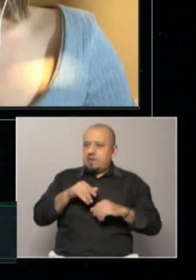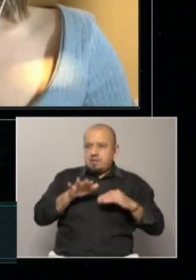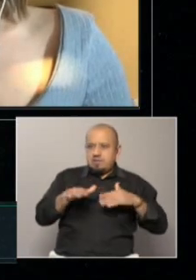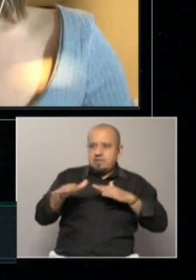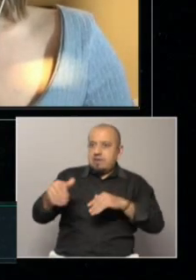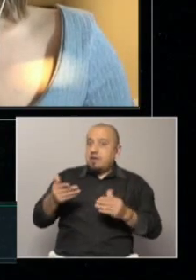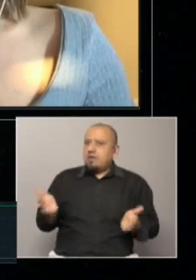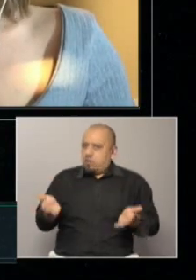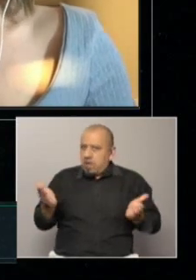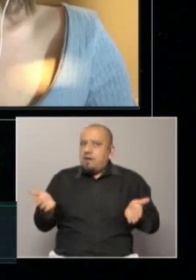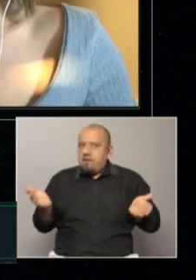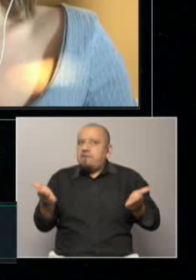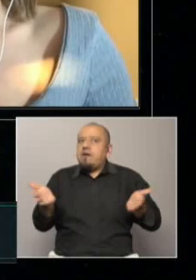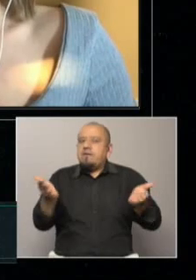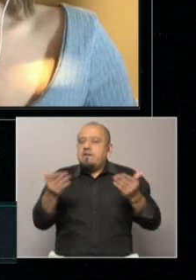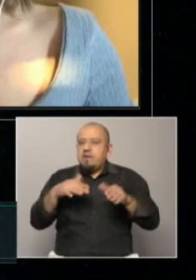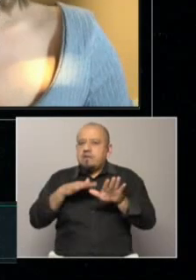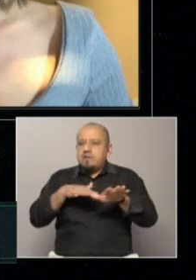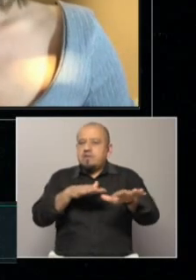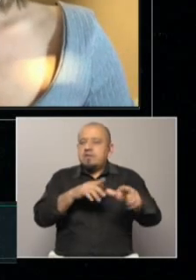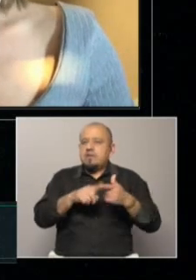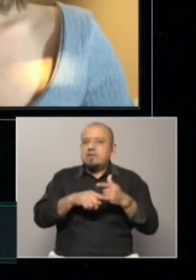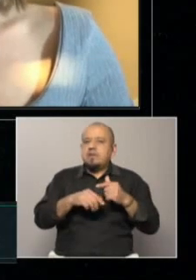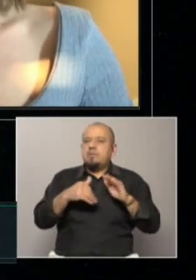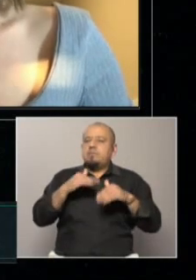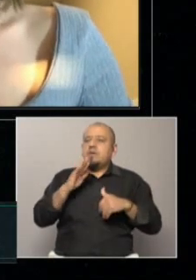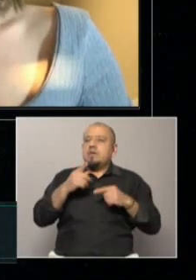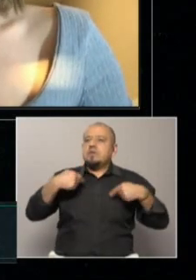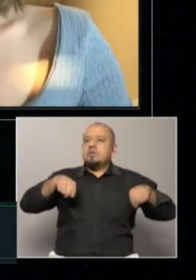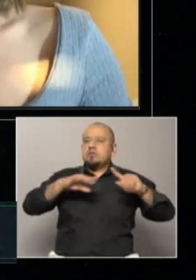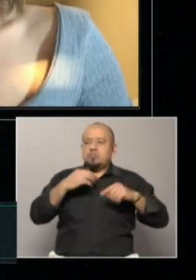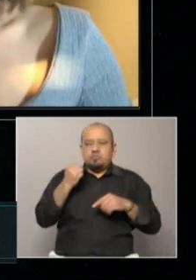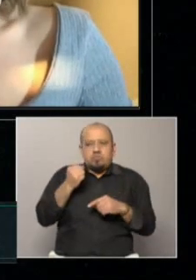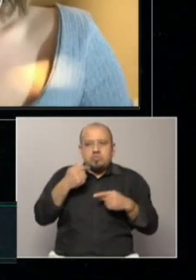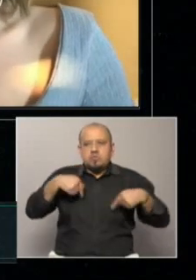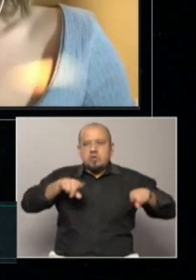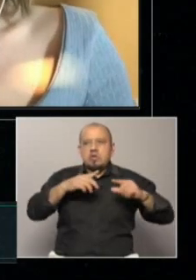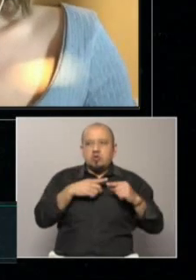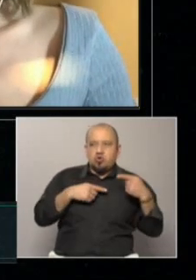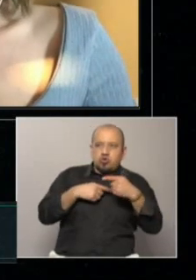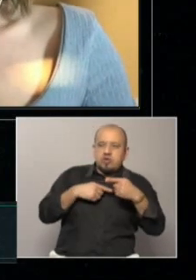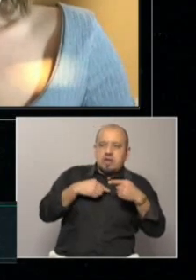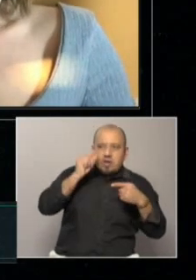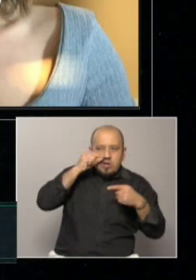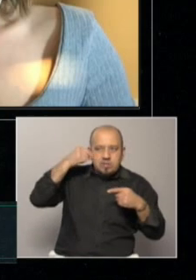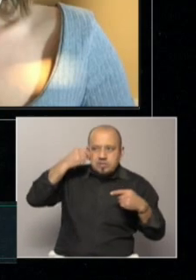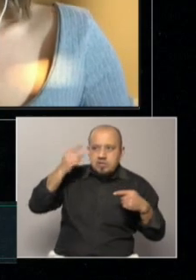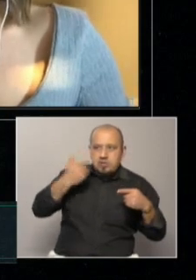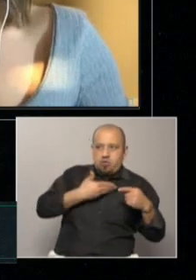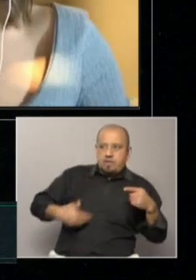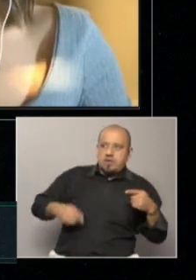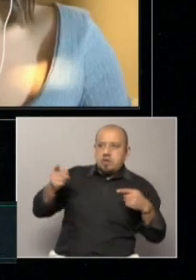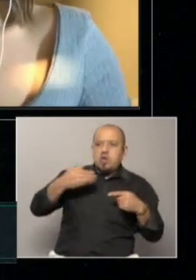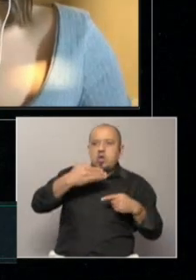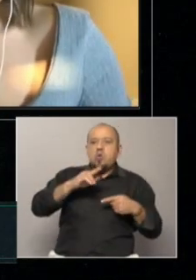fogonea permanentemente, sobre todo la parte más dura de la oposición. Y